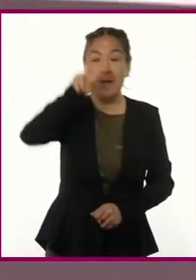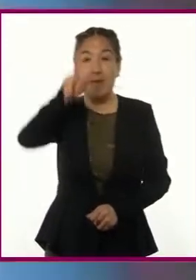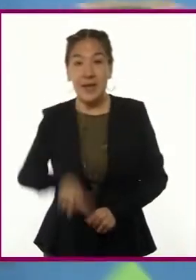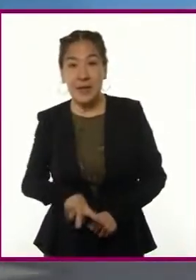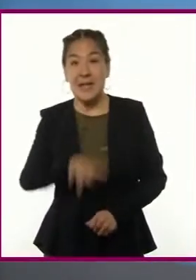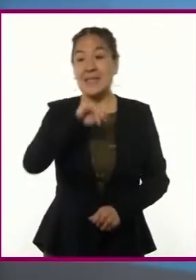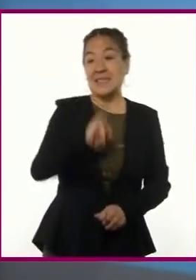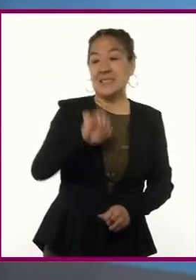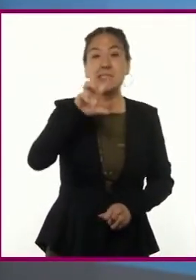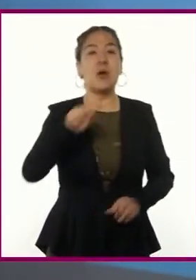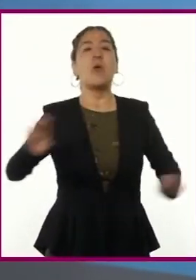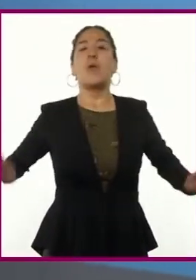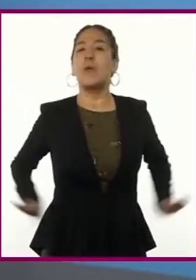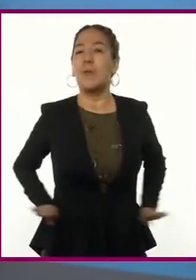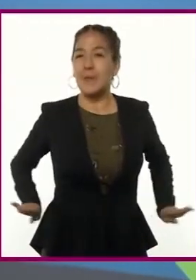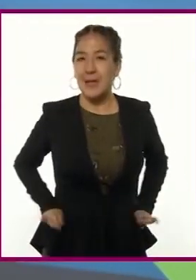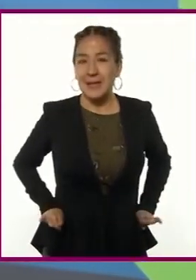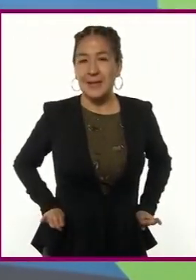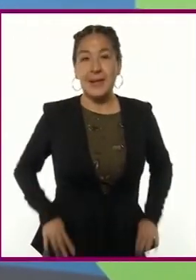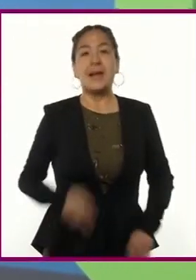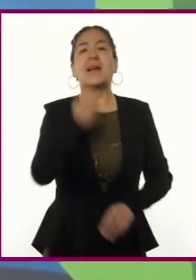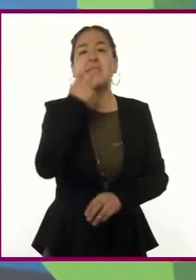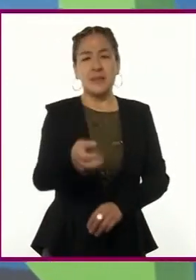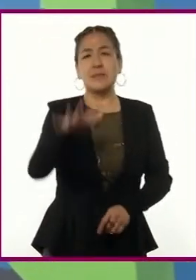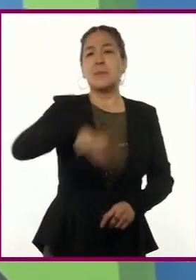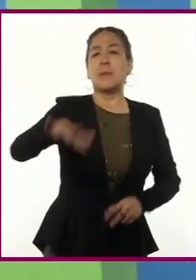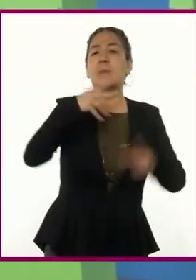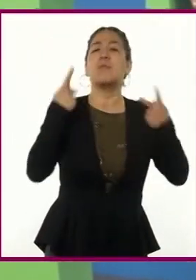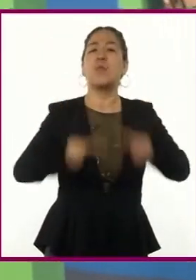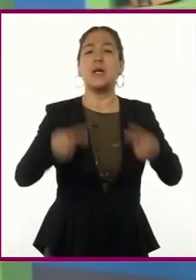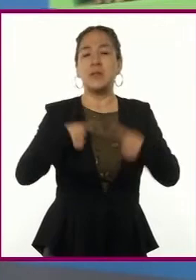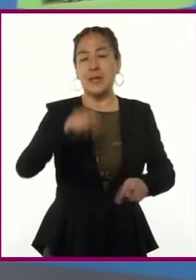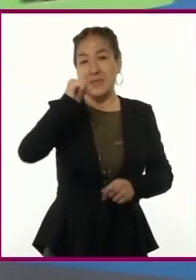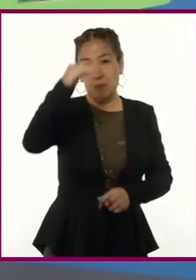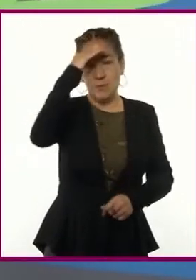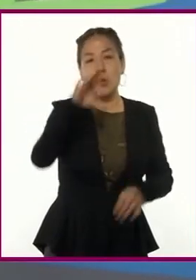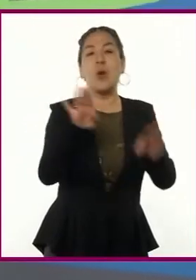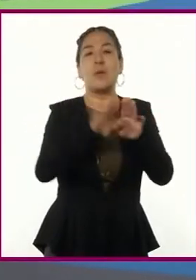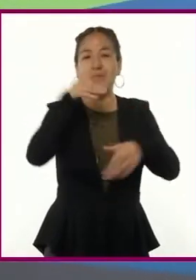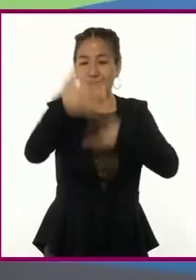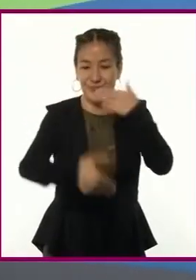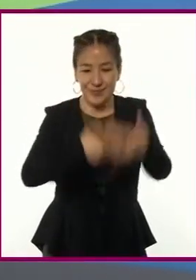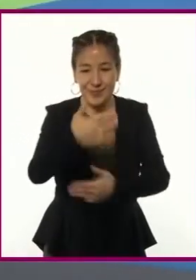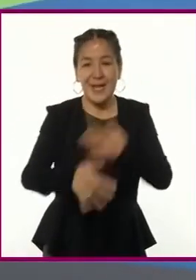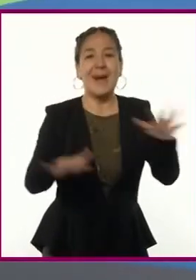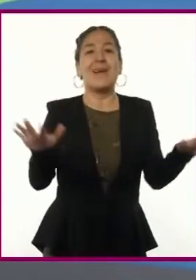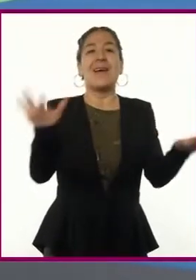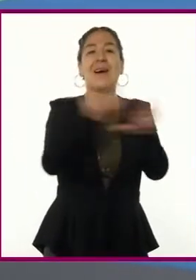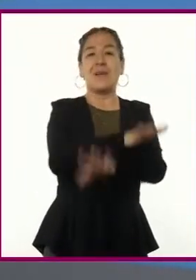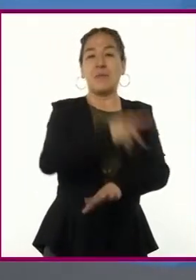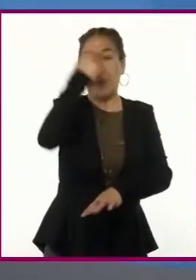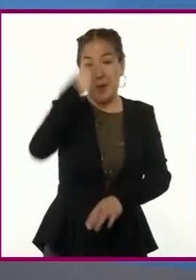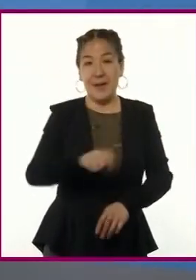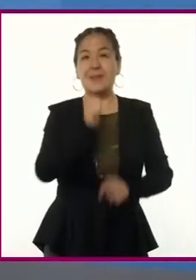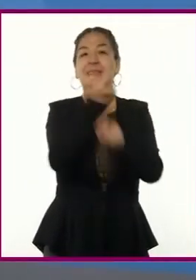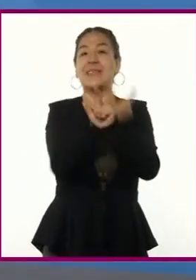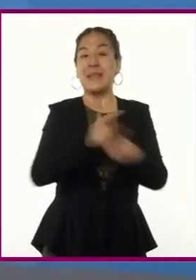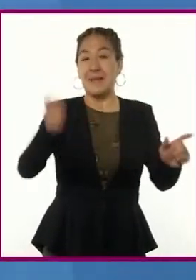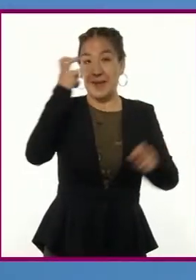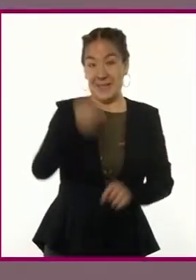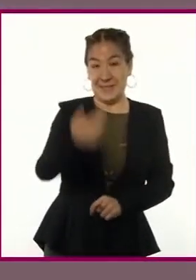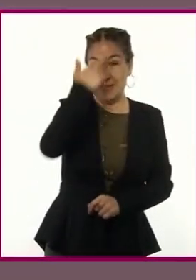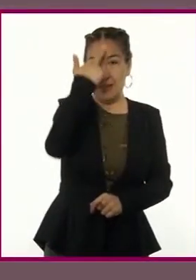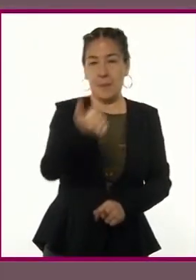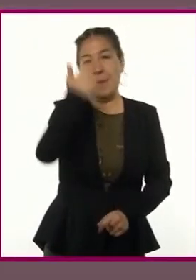conveniente. La humanidad se dirigía naturalmente hacia el progreso, y solo bastaba liberar a la razón para